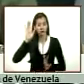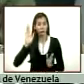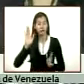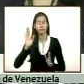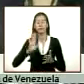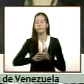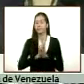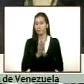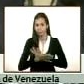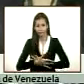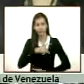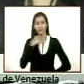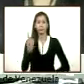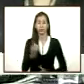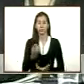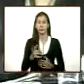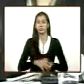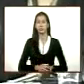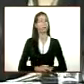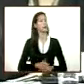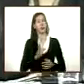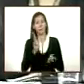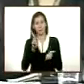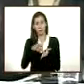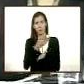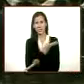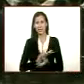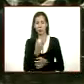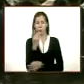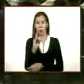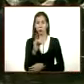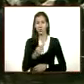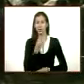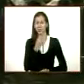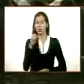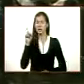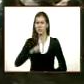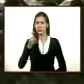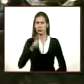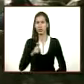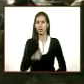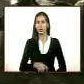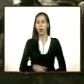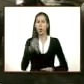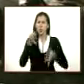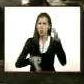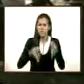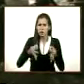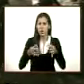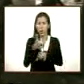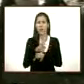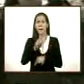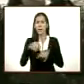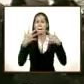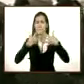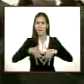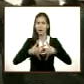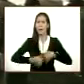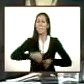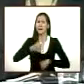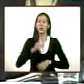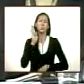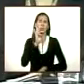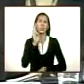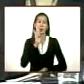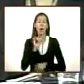va a acabar. En su participación en el evento, el presidente de Bolivia, Evo Morales, reiteró la necesidad de juzgar a los gobiernos y empresas que generen mayor